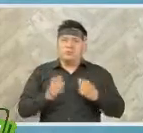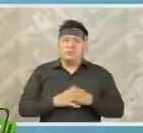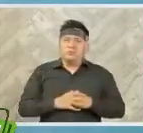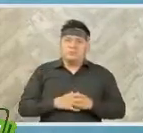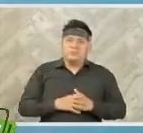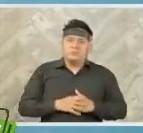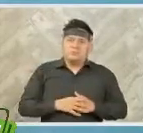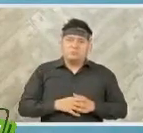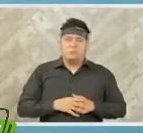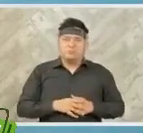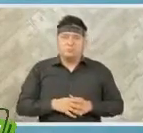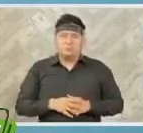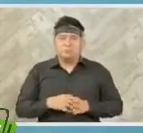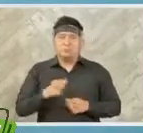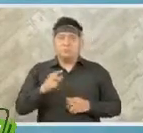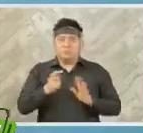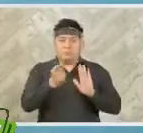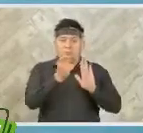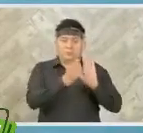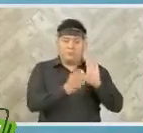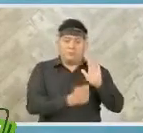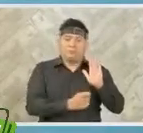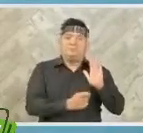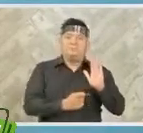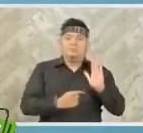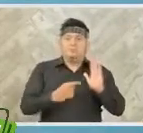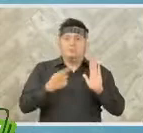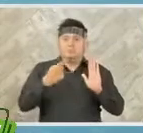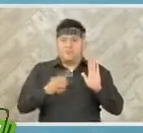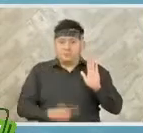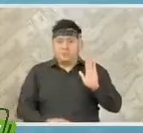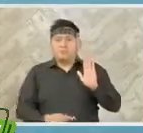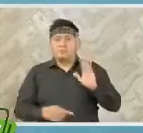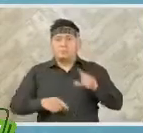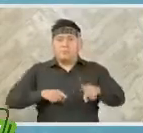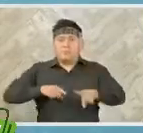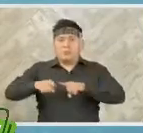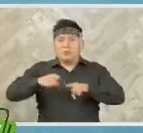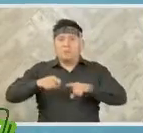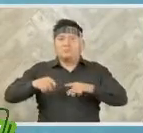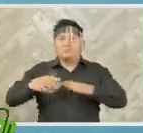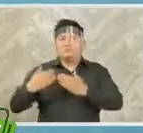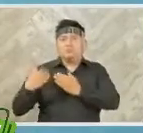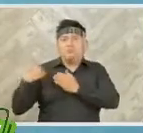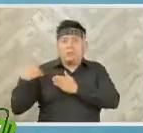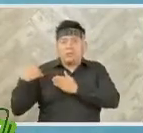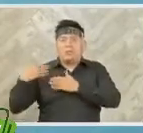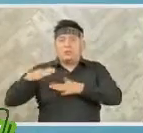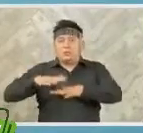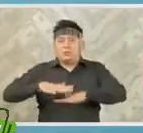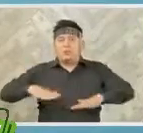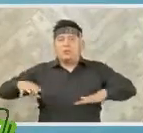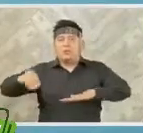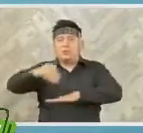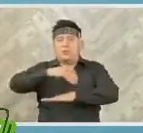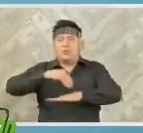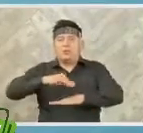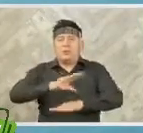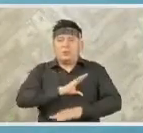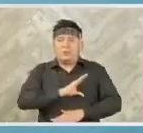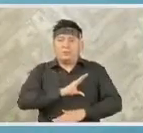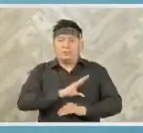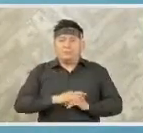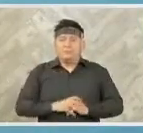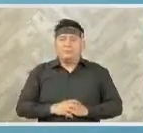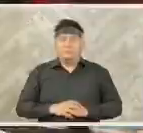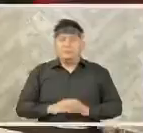Las medidas que están dentro de los componentes de la política pública, que son competencia de la entidad territorial, que son competencia de la alcaldía, fueron